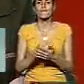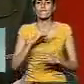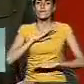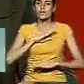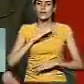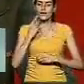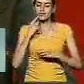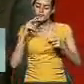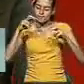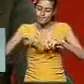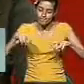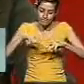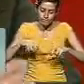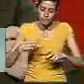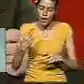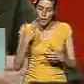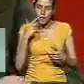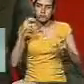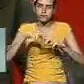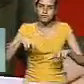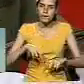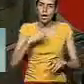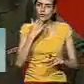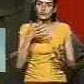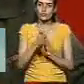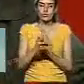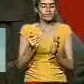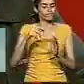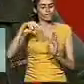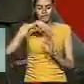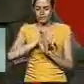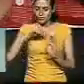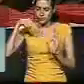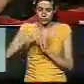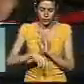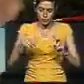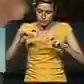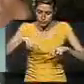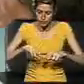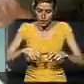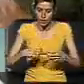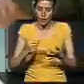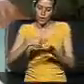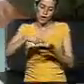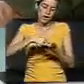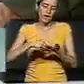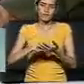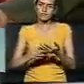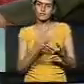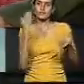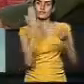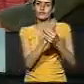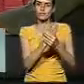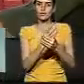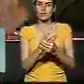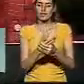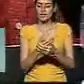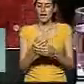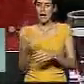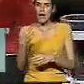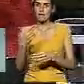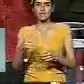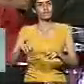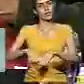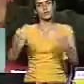haces la experticia, consigna la experticia en el expediente y destruyes de inmediato el arma de fuego. Claro,